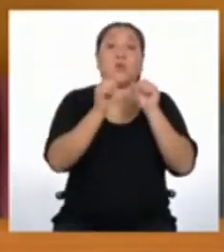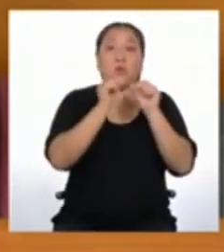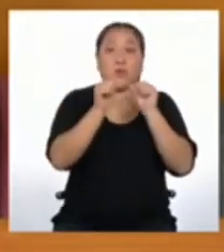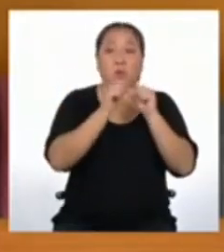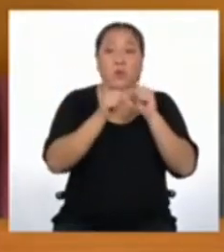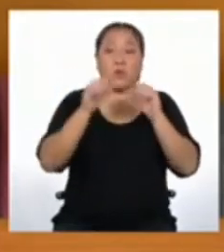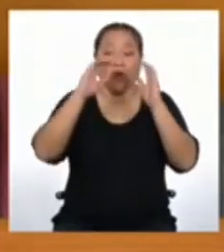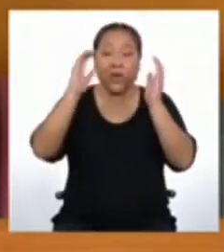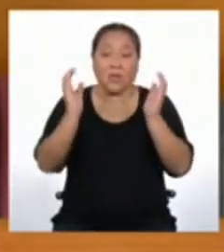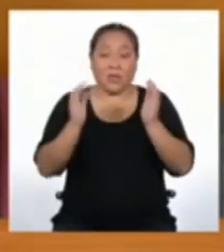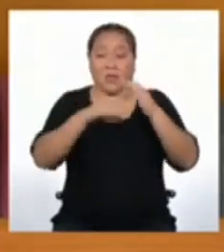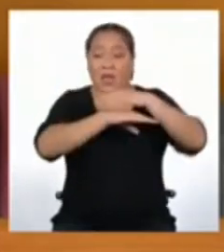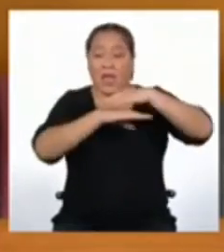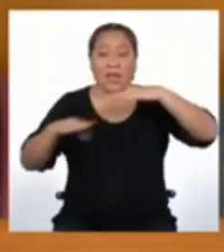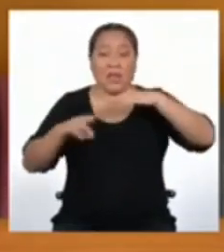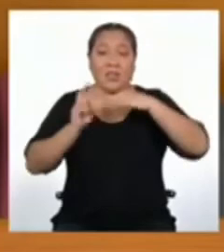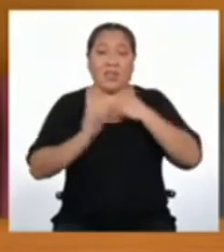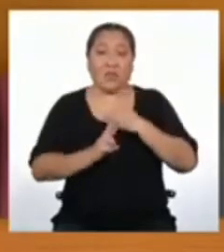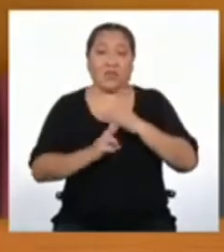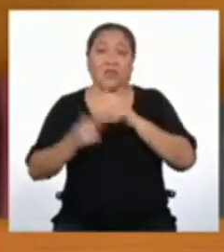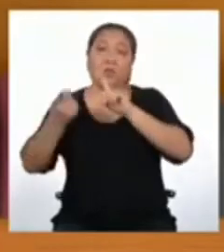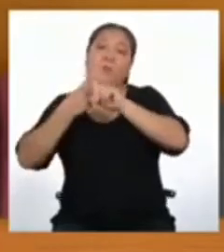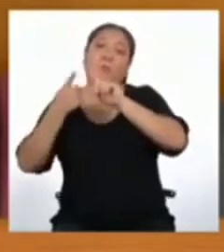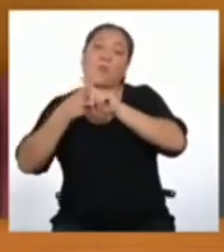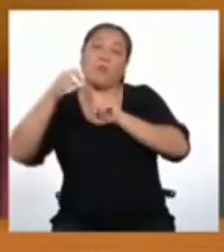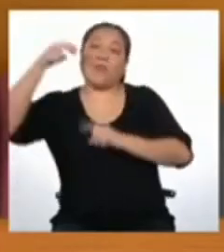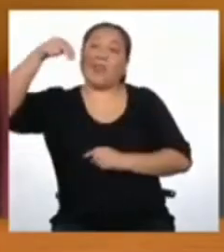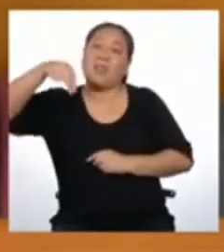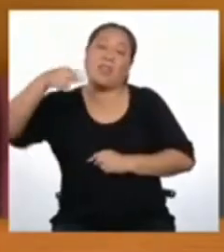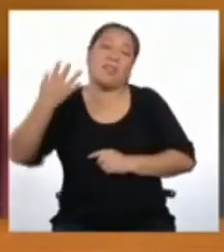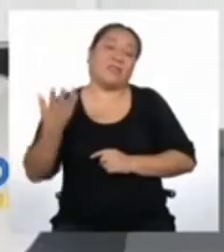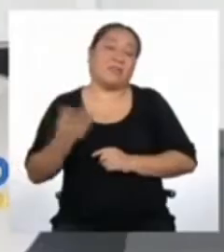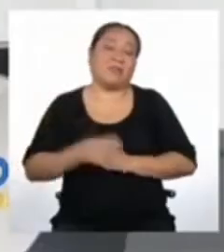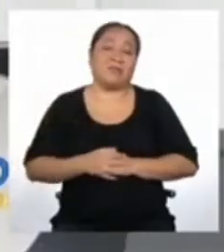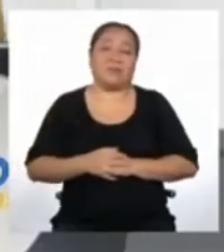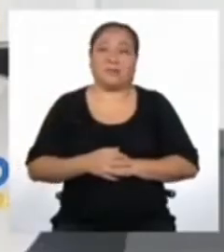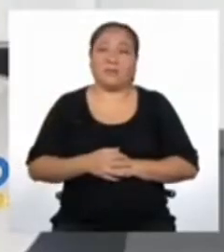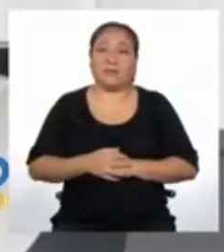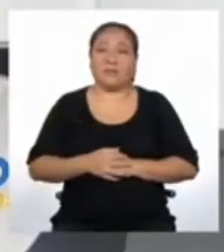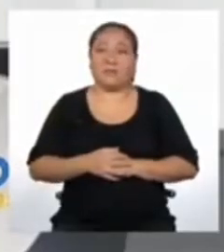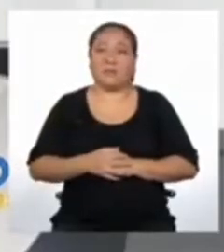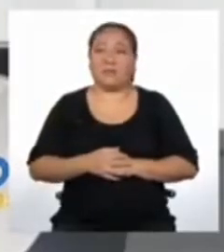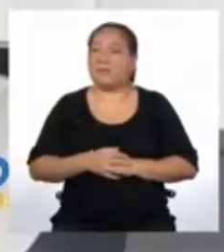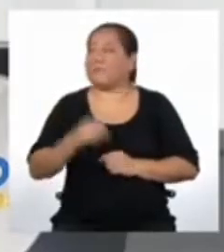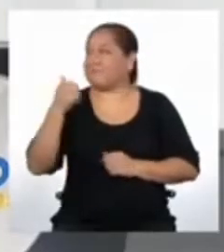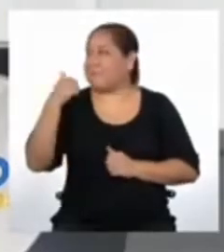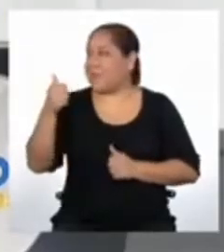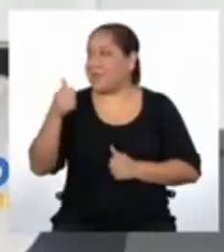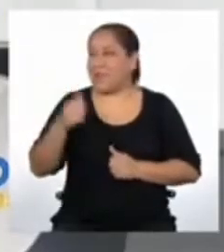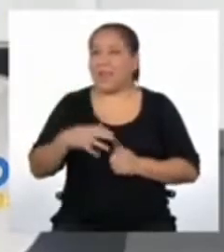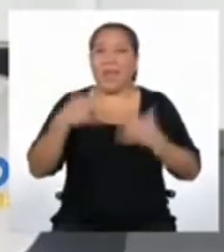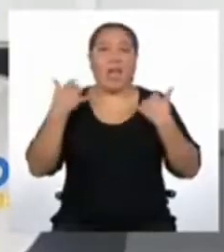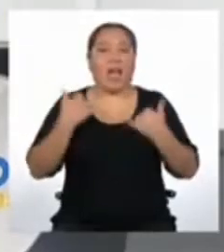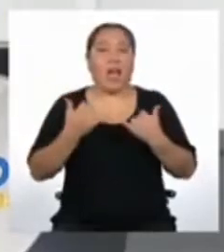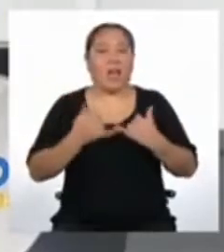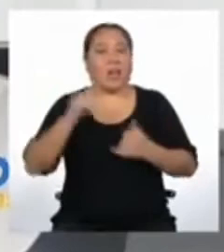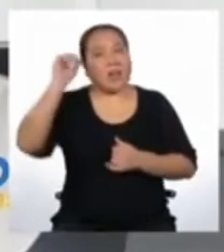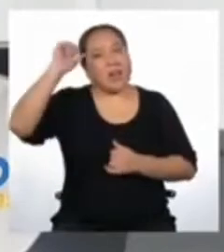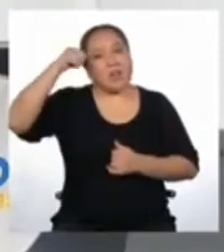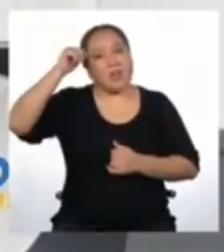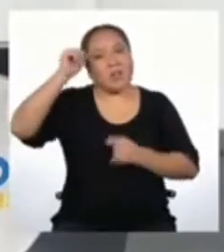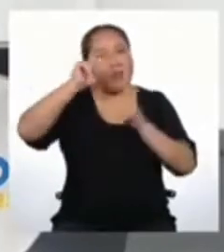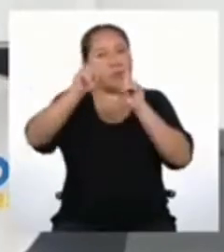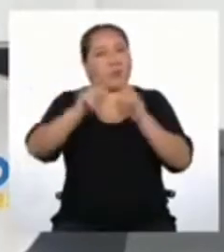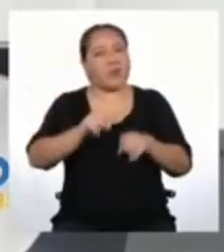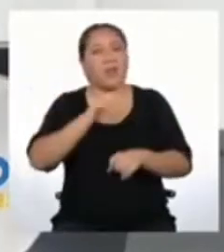Lo divides entre 2 y lo multiplicas por el número de términos. Muy bien. Ahora recordamos la pregunta que